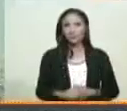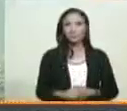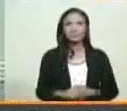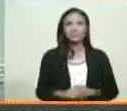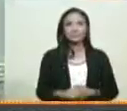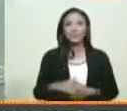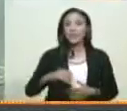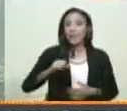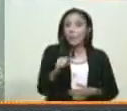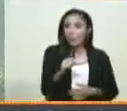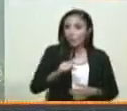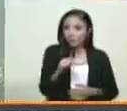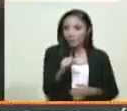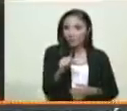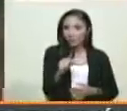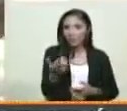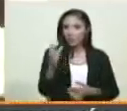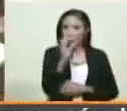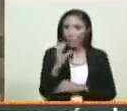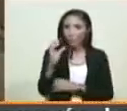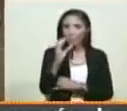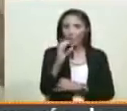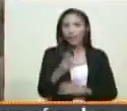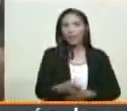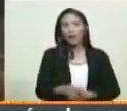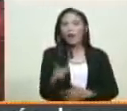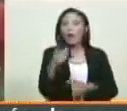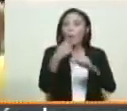¿En Bogotá? ¿O en coche?